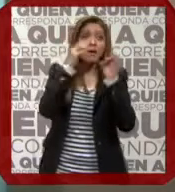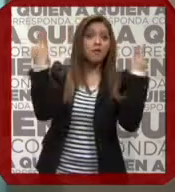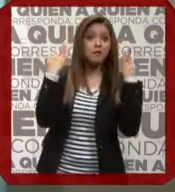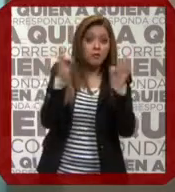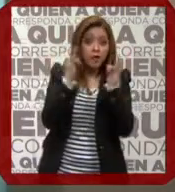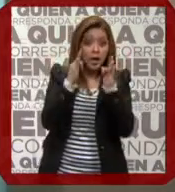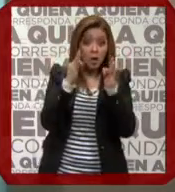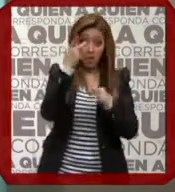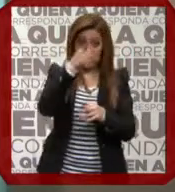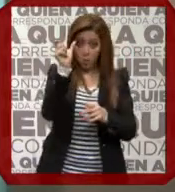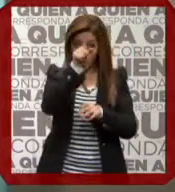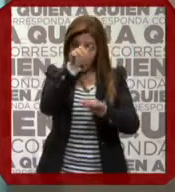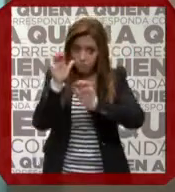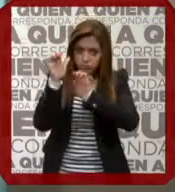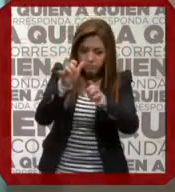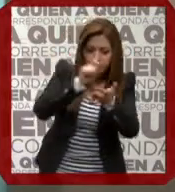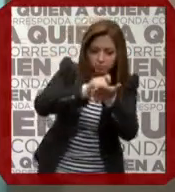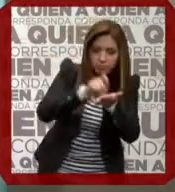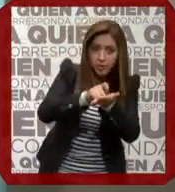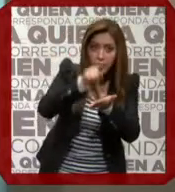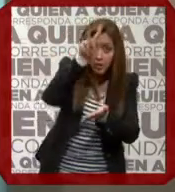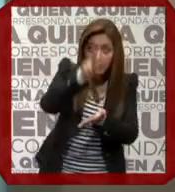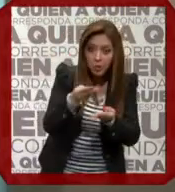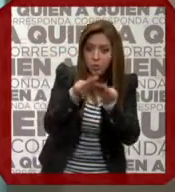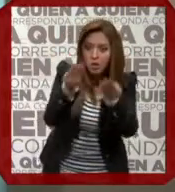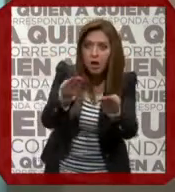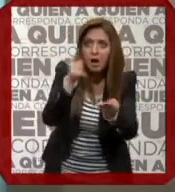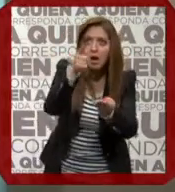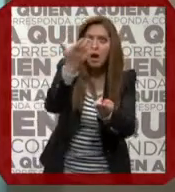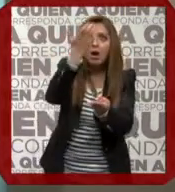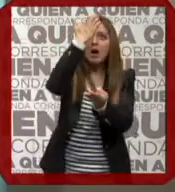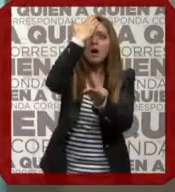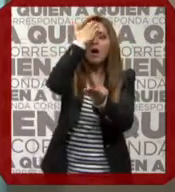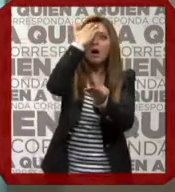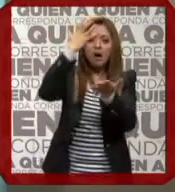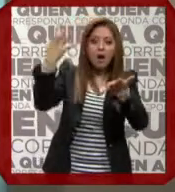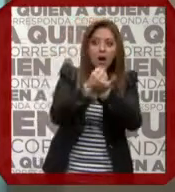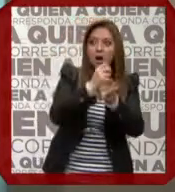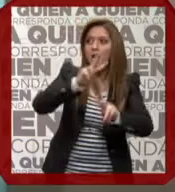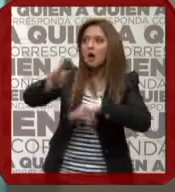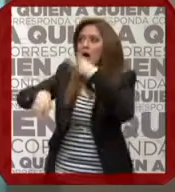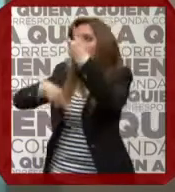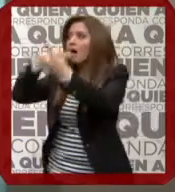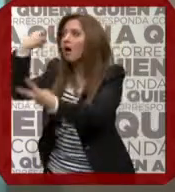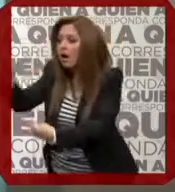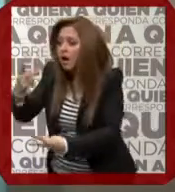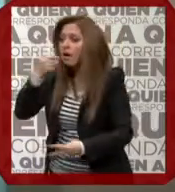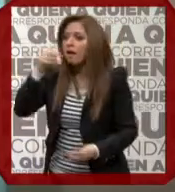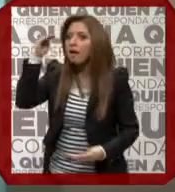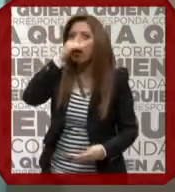vas a conocer la selva gratis, rodeado de niños de todo el país, uno por entidad federativa,